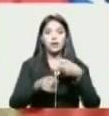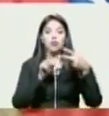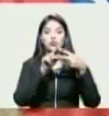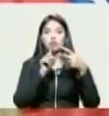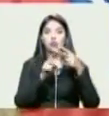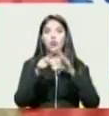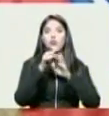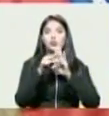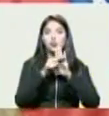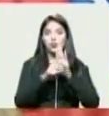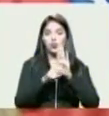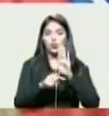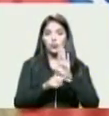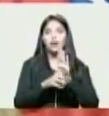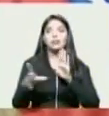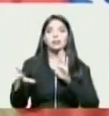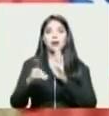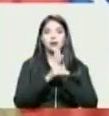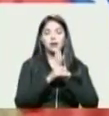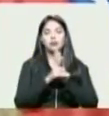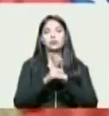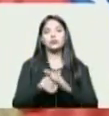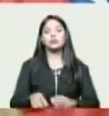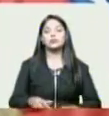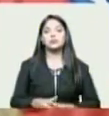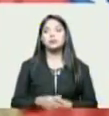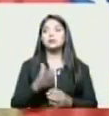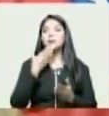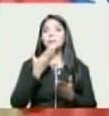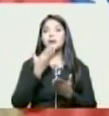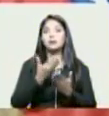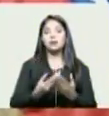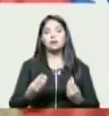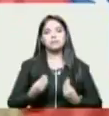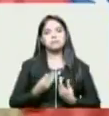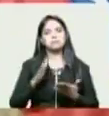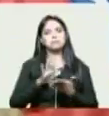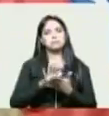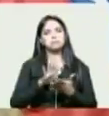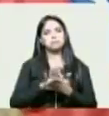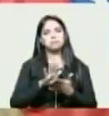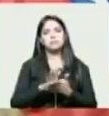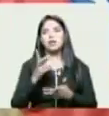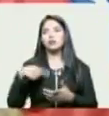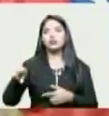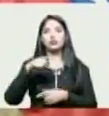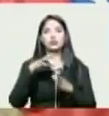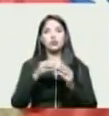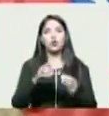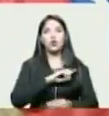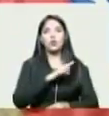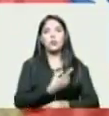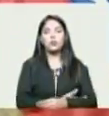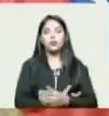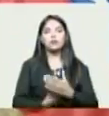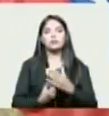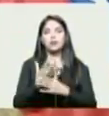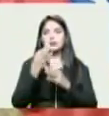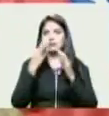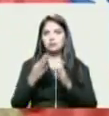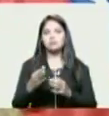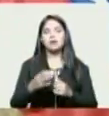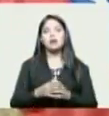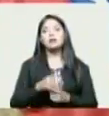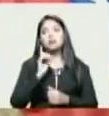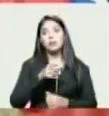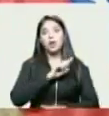normativas jurídicas, estos decretos donde se plantea la convivencia sana entre los poderes constituidos ya y también